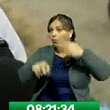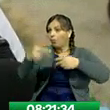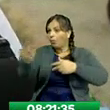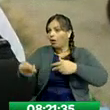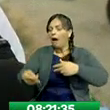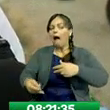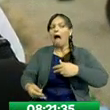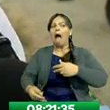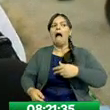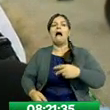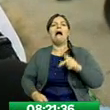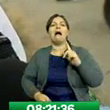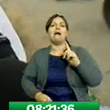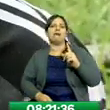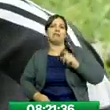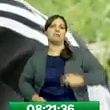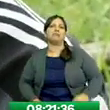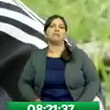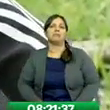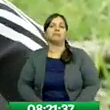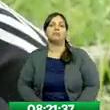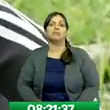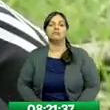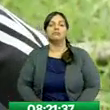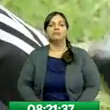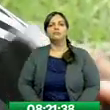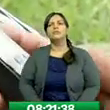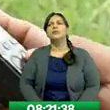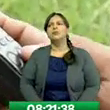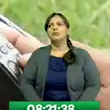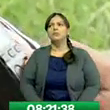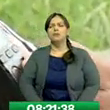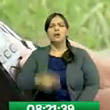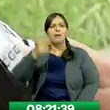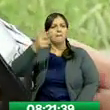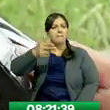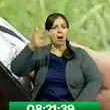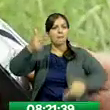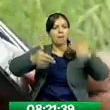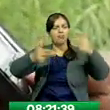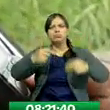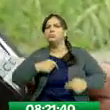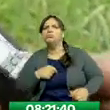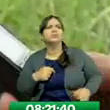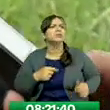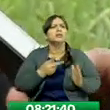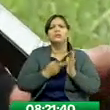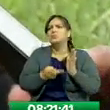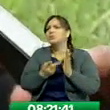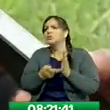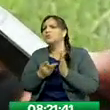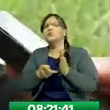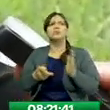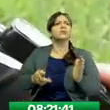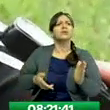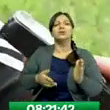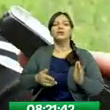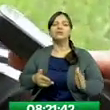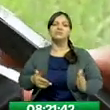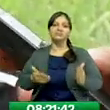y creo que hay un delincuente herido. Cuando empezaron los disparos, ¿ya? Pero yo no sabía qué era. ¿Ya de ahí?